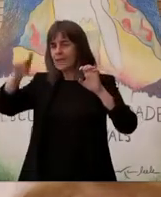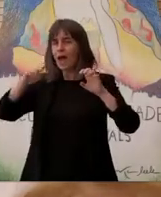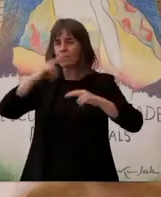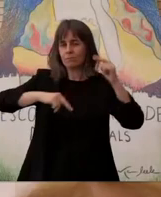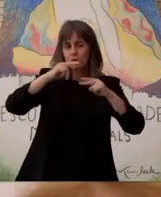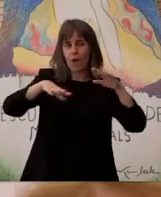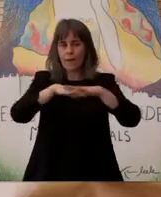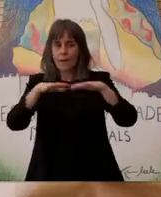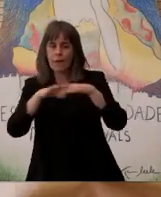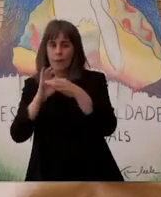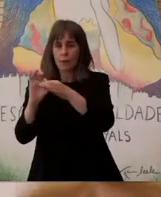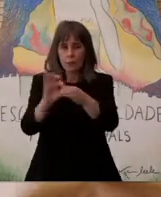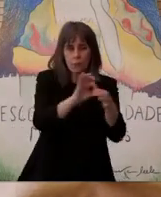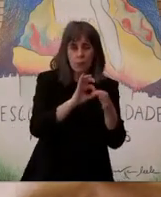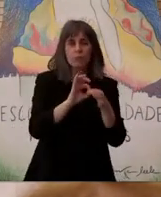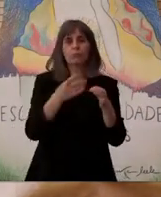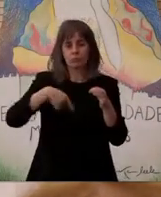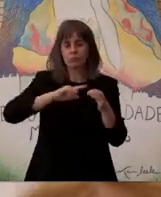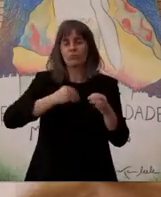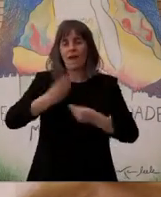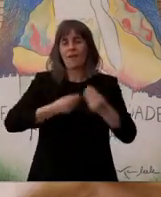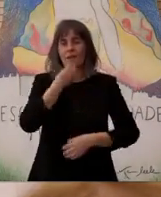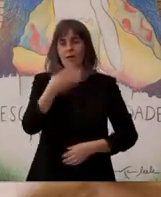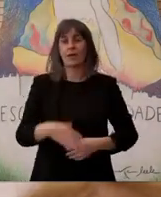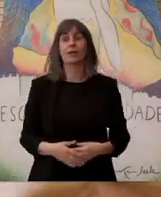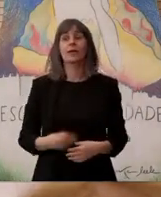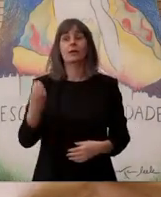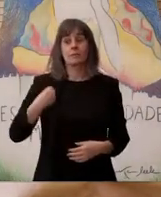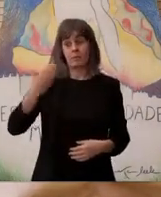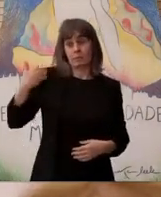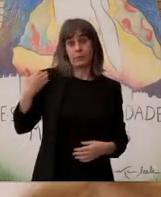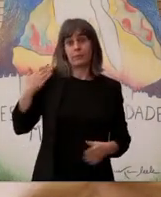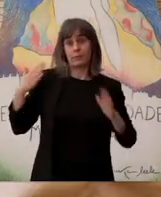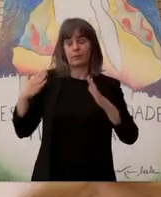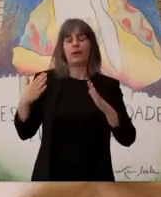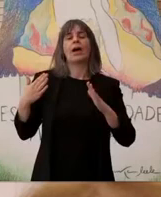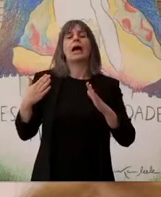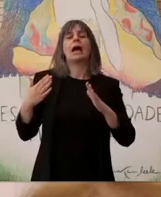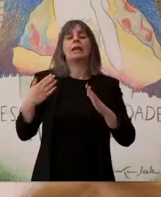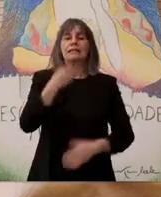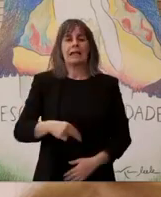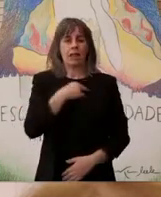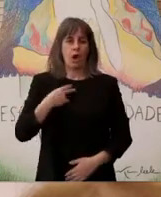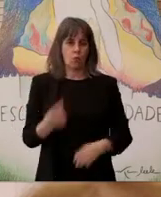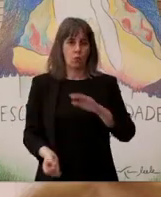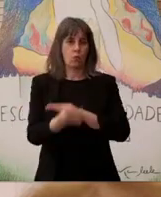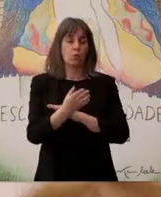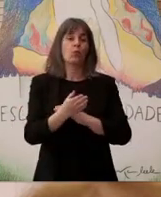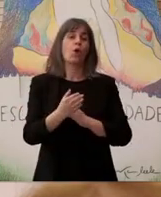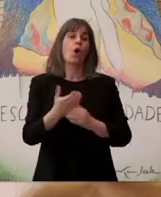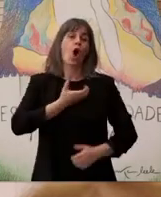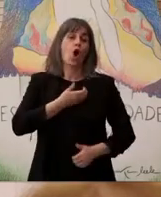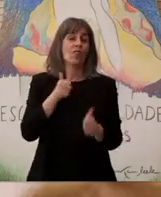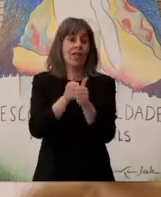ofrecemos Muy bien cando en Santiago poníamos en marcha con sellaría damuyer que fue inuano 1992